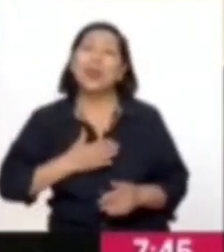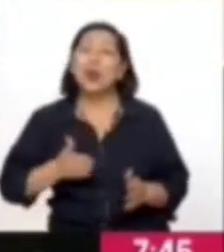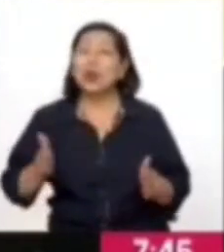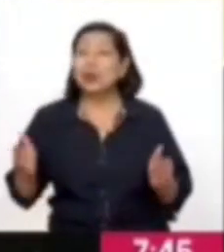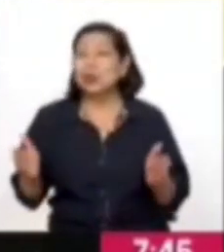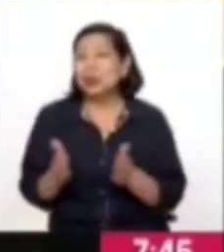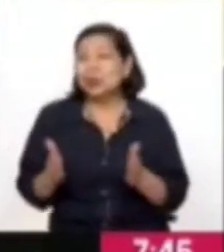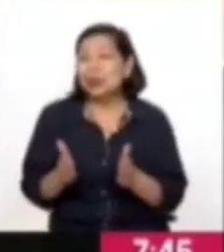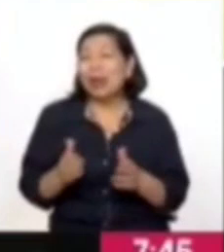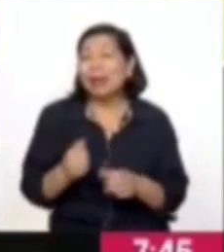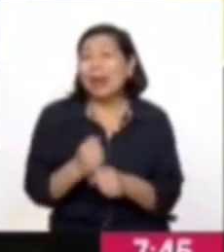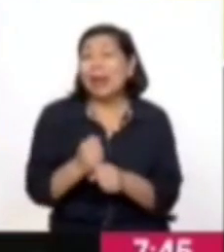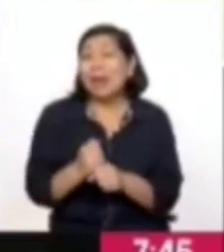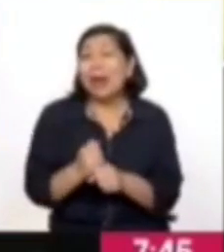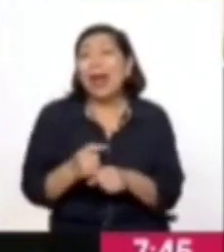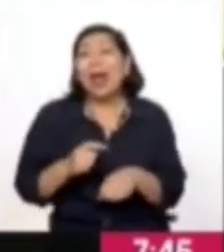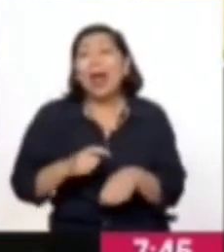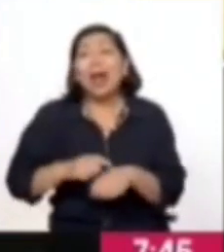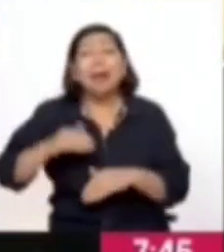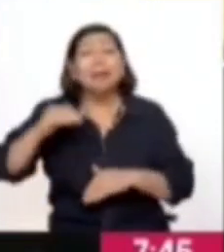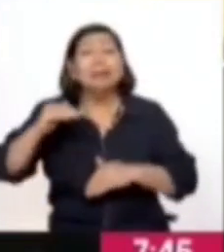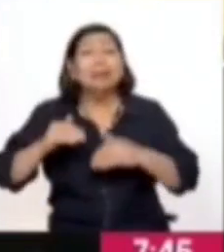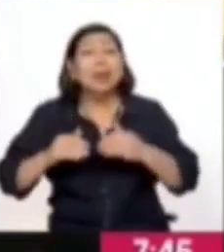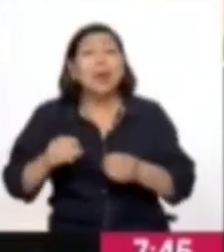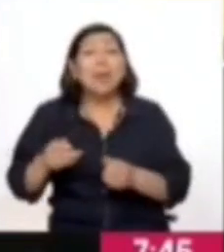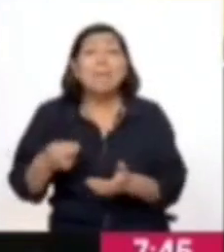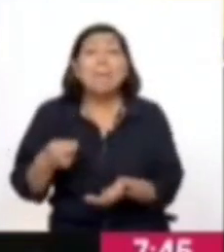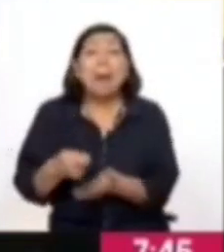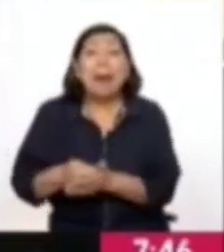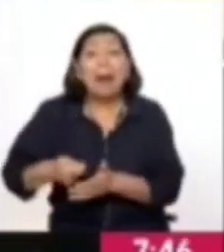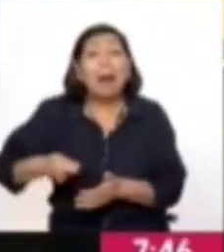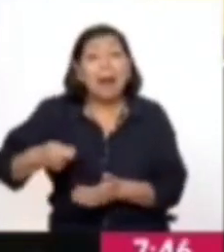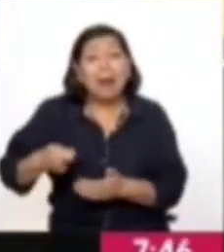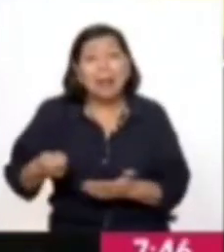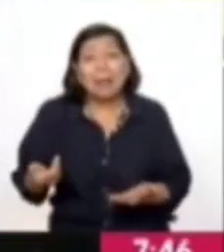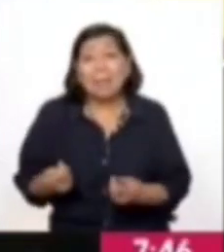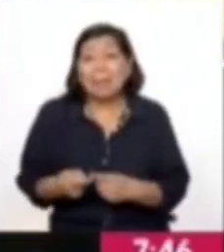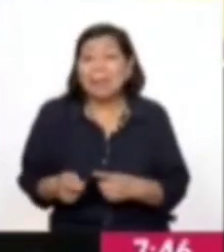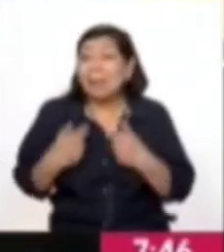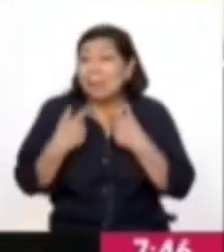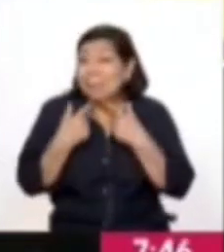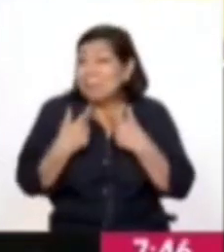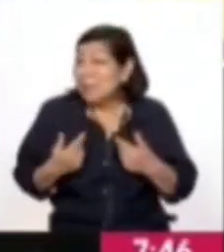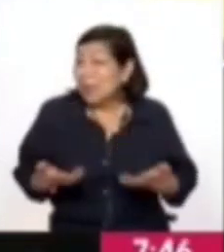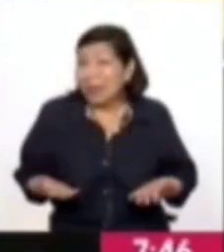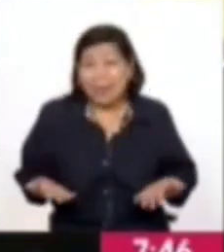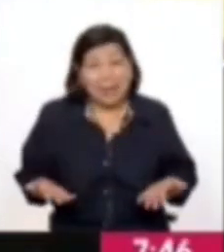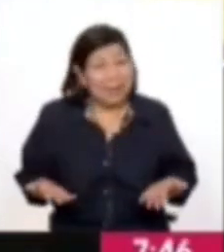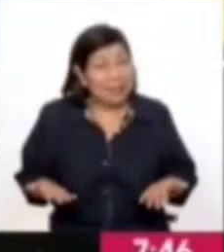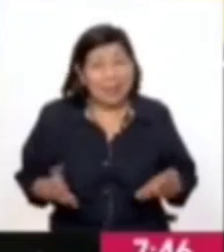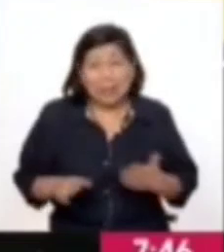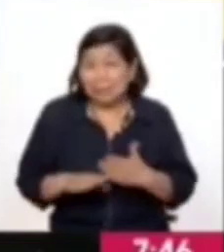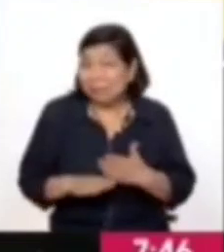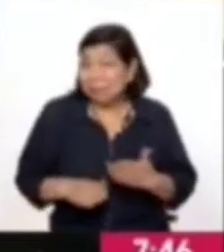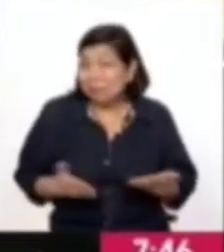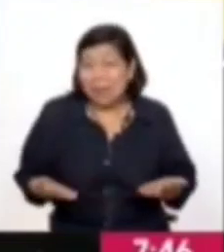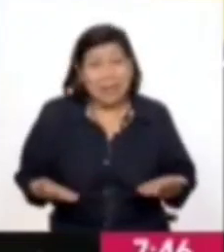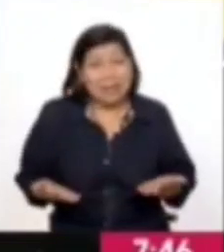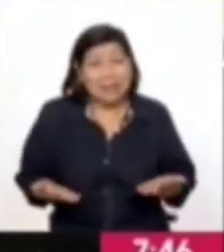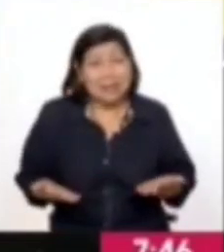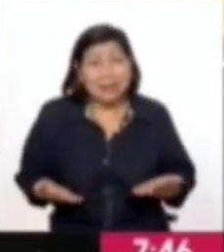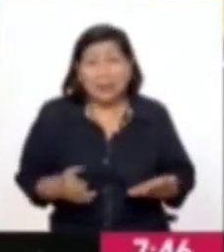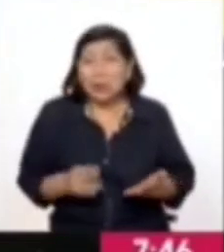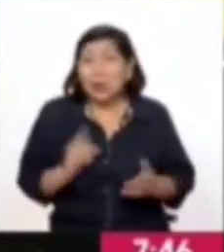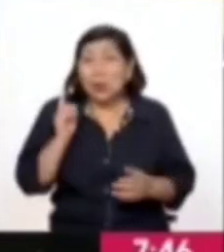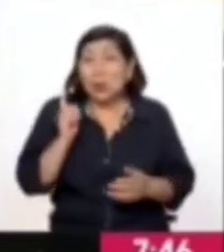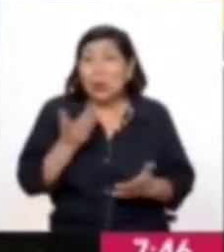además, trabaja por temporadas para poder cubrir todo el año. Ya si pierdes esa opción, básicamente te vas en